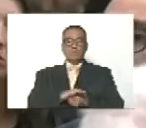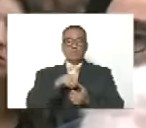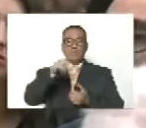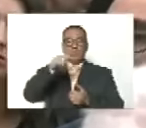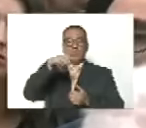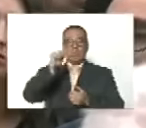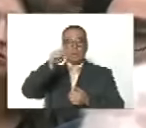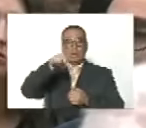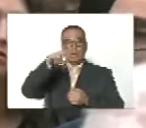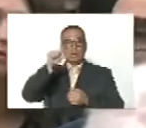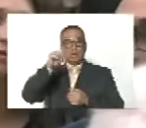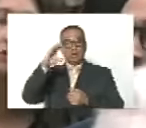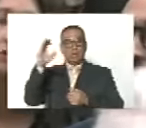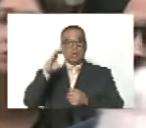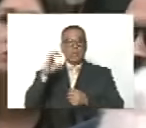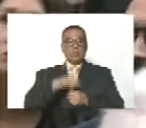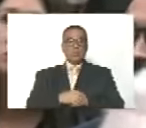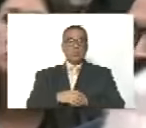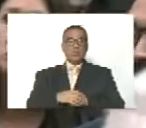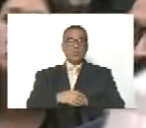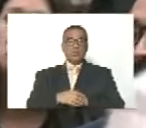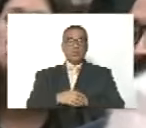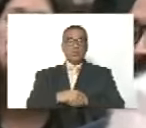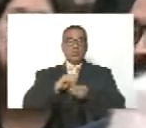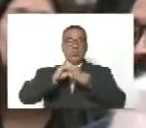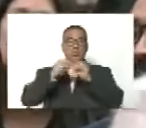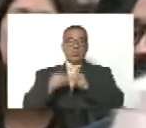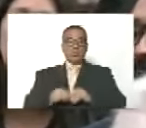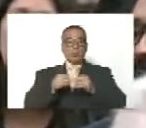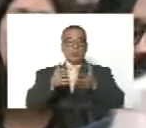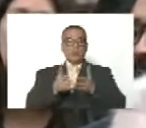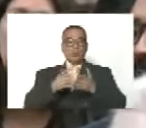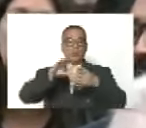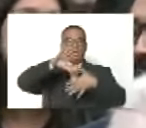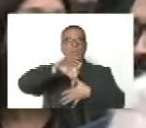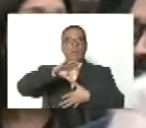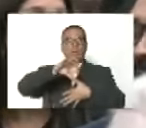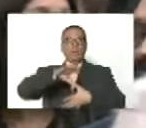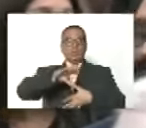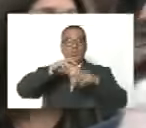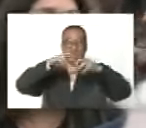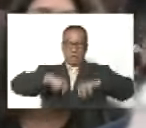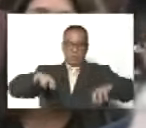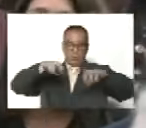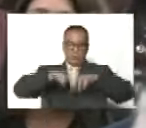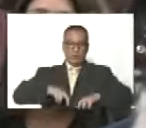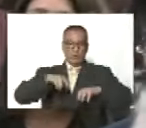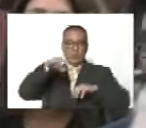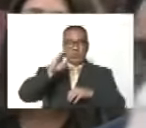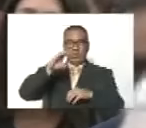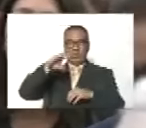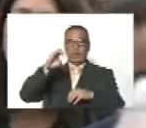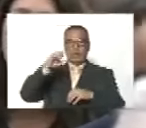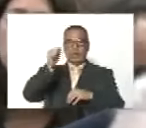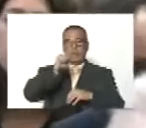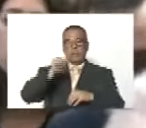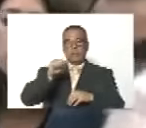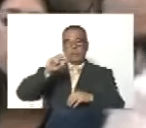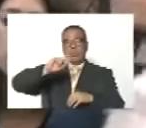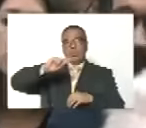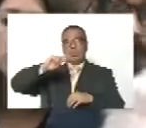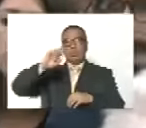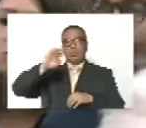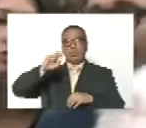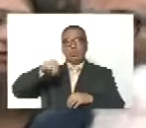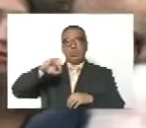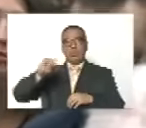el entonces Ateneo de Caracas, creó el Premio Latinoamericano de Investigación César Rengifo.